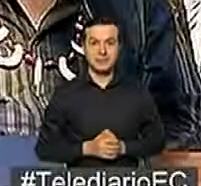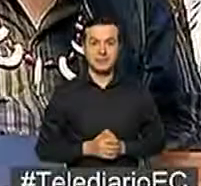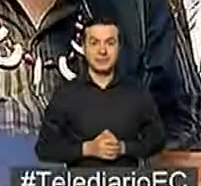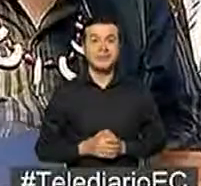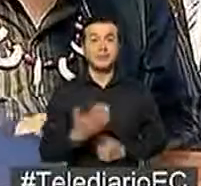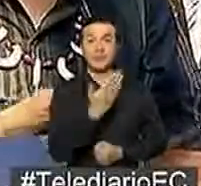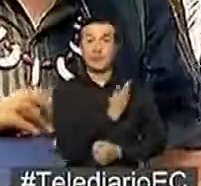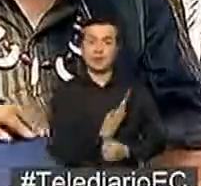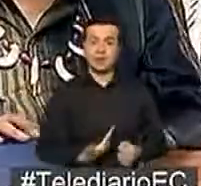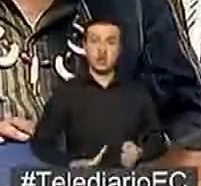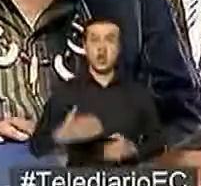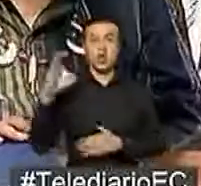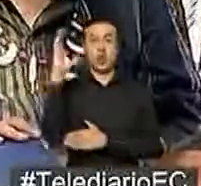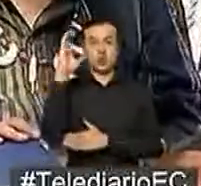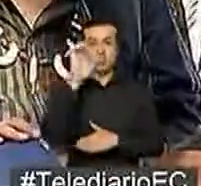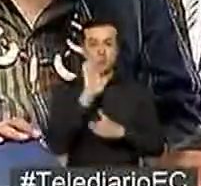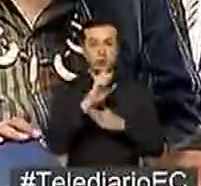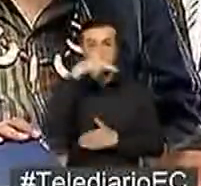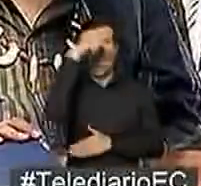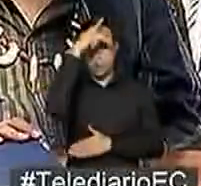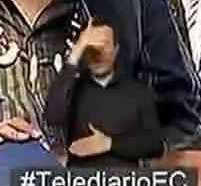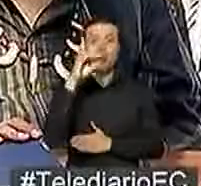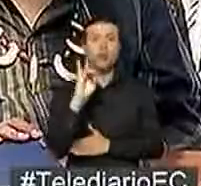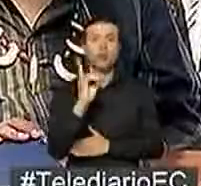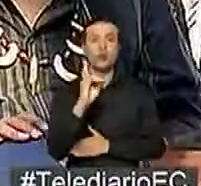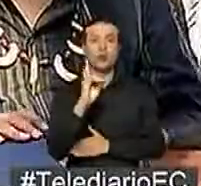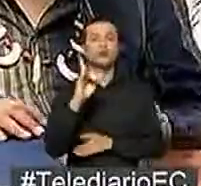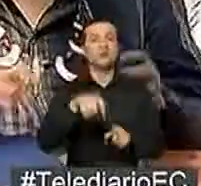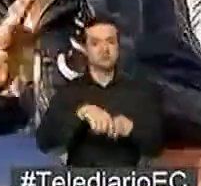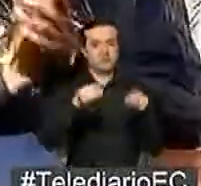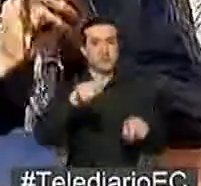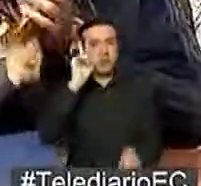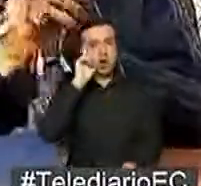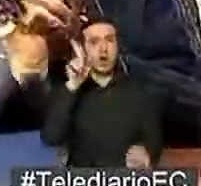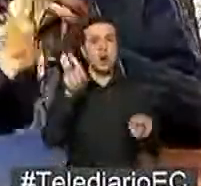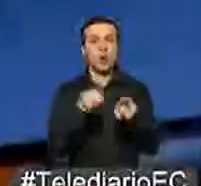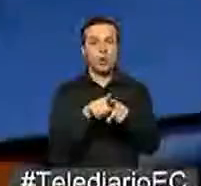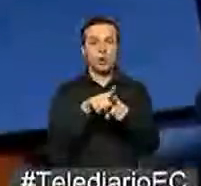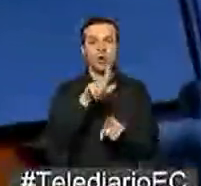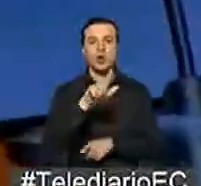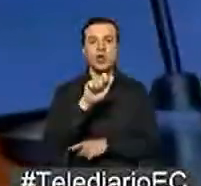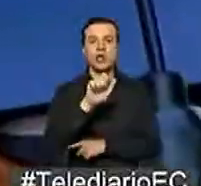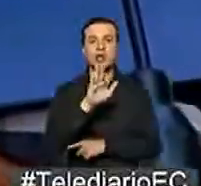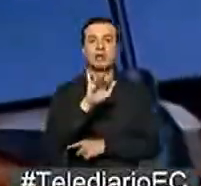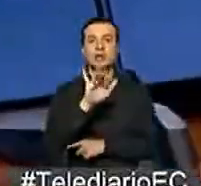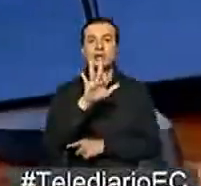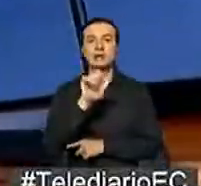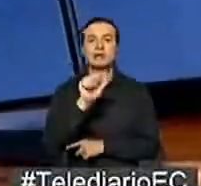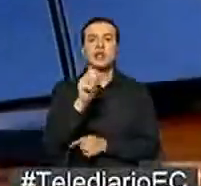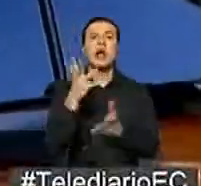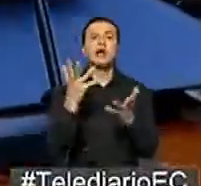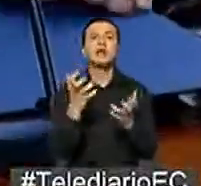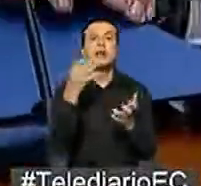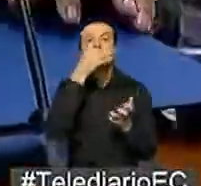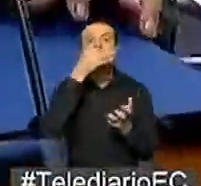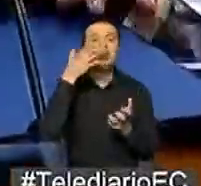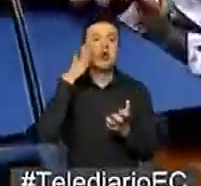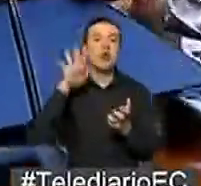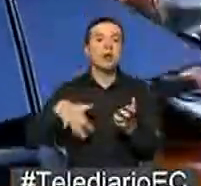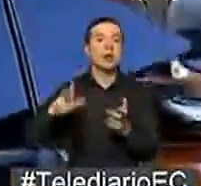Los presidentes de Colombia, Ecuador, Perú y Bolivia firman el acuerdo de Leticia con el que buscan proteger la selva amazónica.